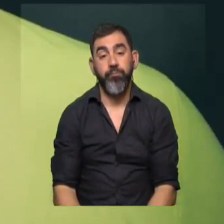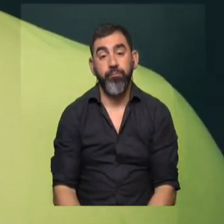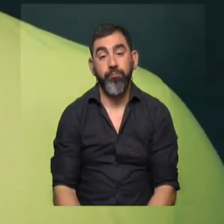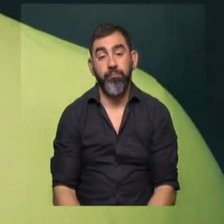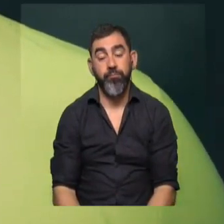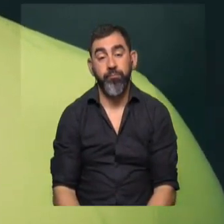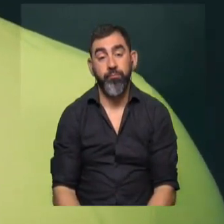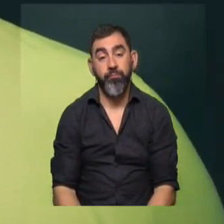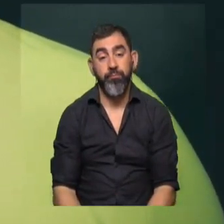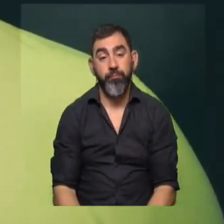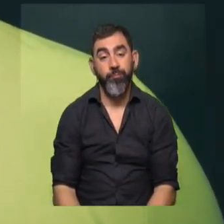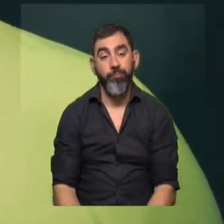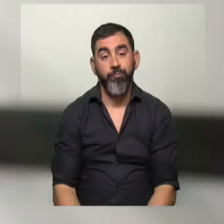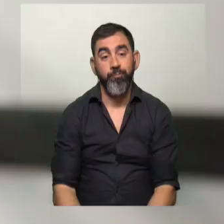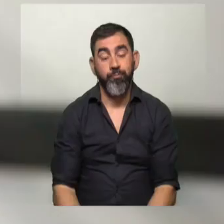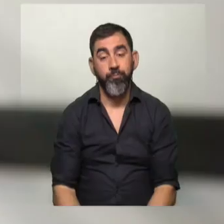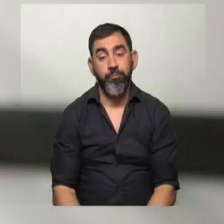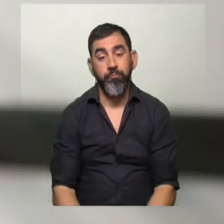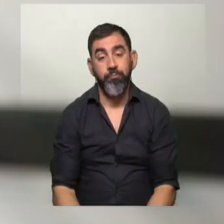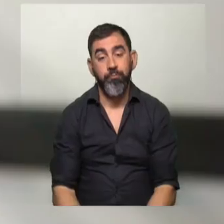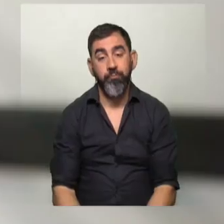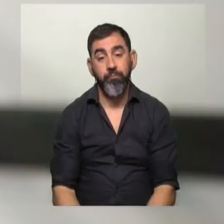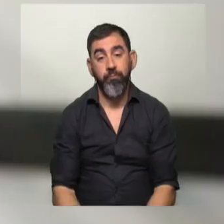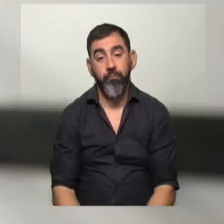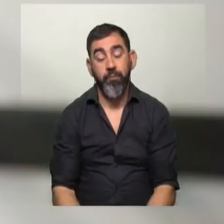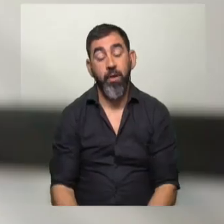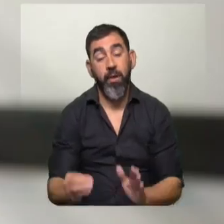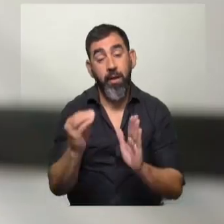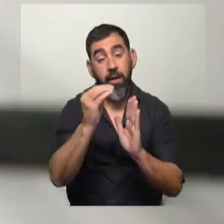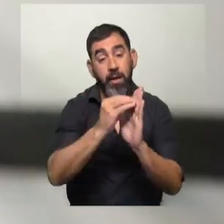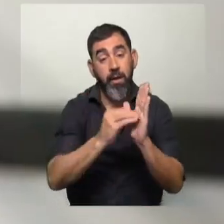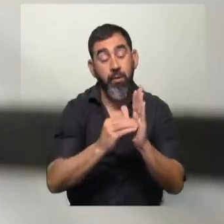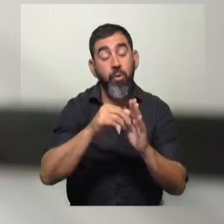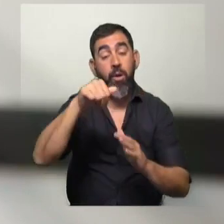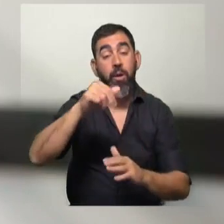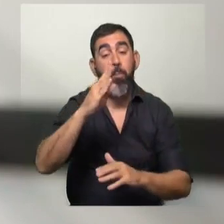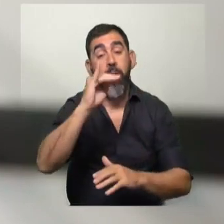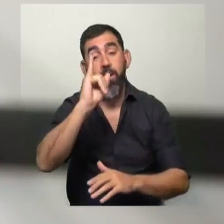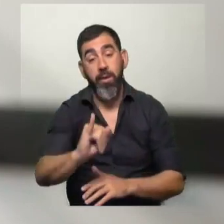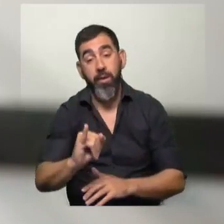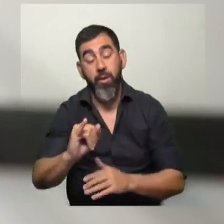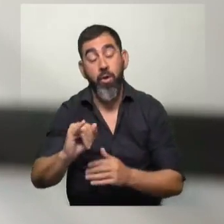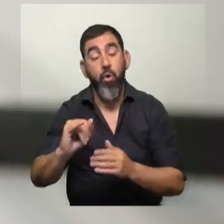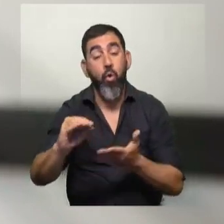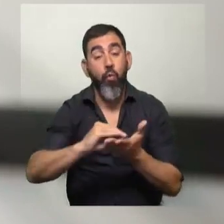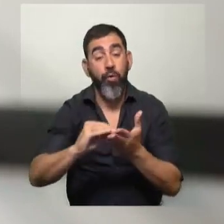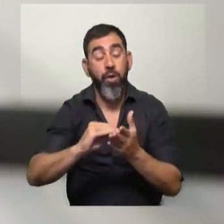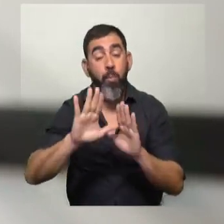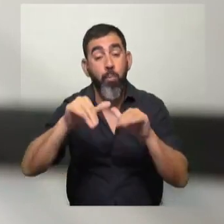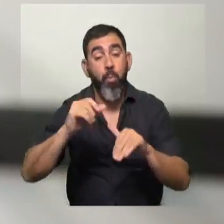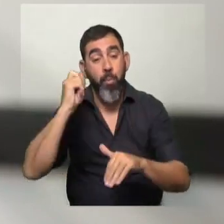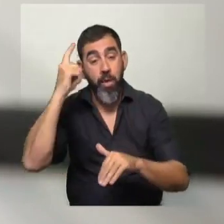Nosotros trabajamos con los registros de la DNPI, de la Oficina de Propiedad Intelectual de Uruguay,